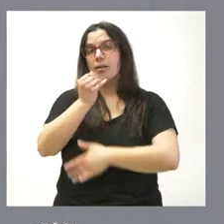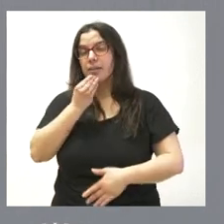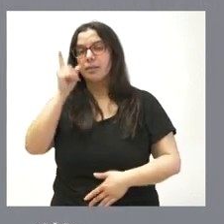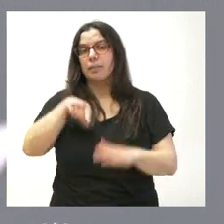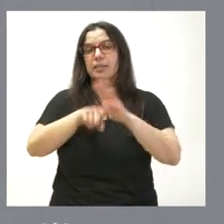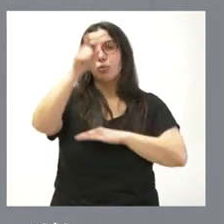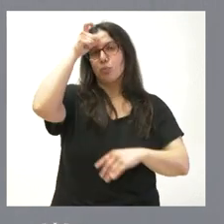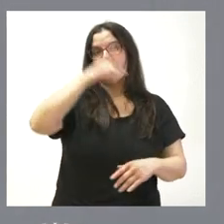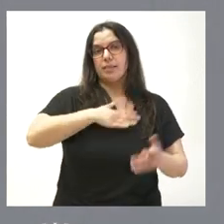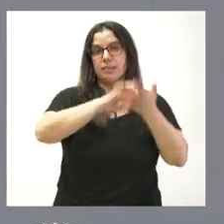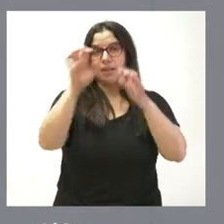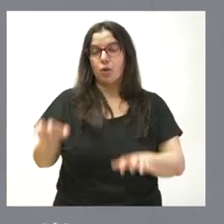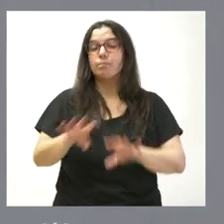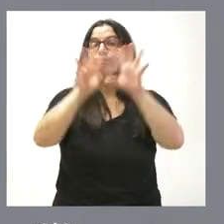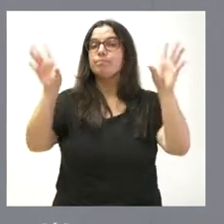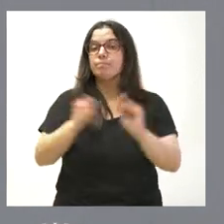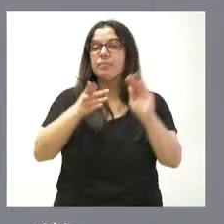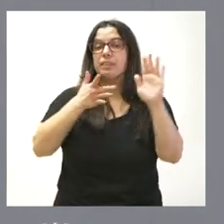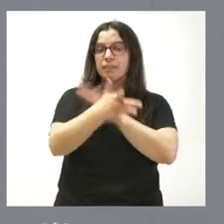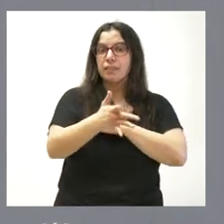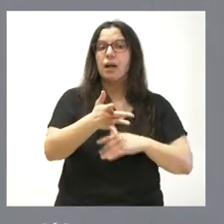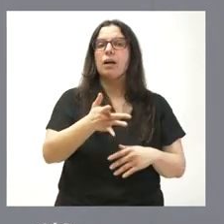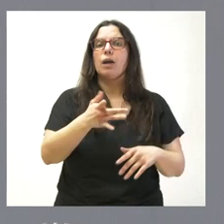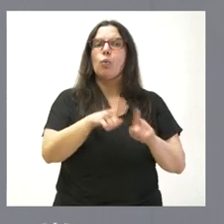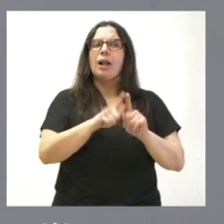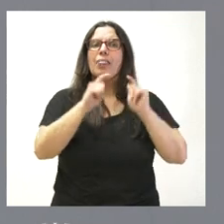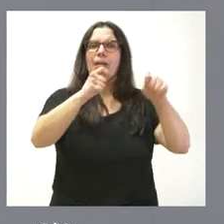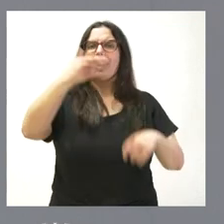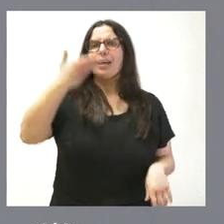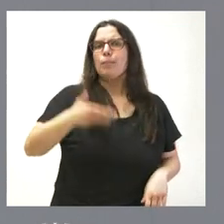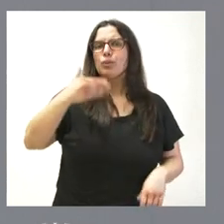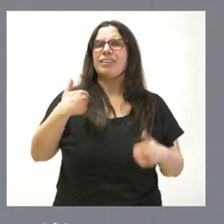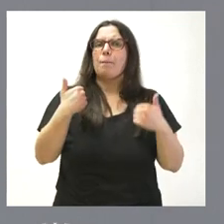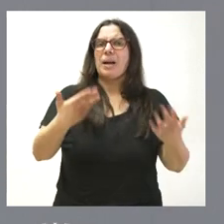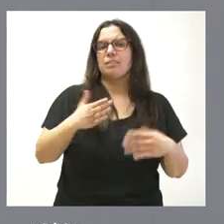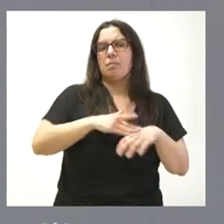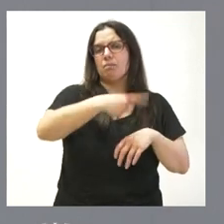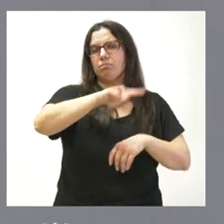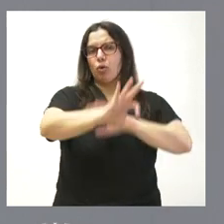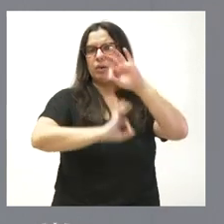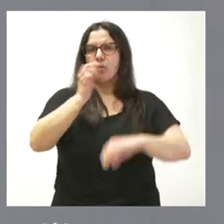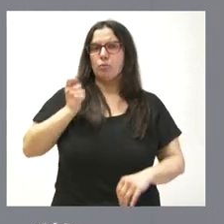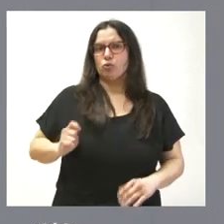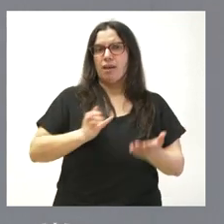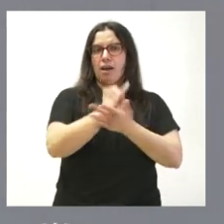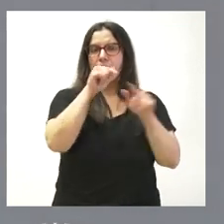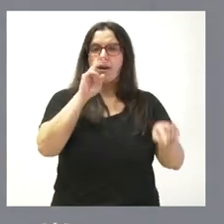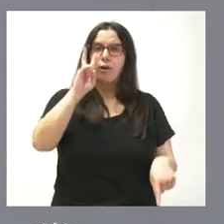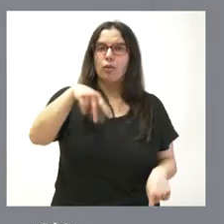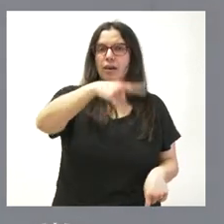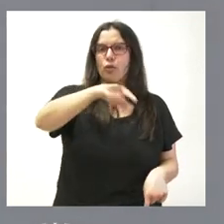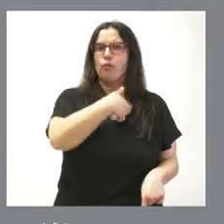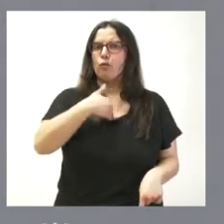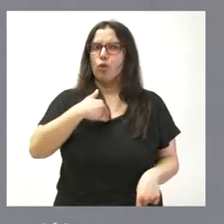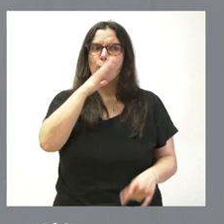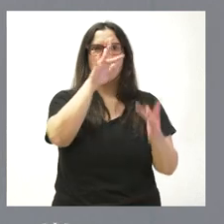Castilla y León con esto lo que hacemos Es todavía dar más importancia a las organizaciones profesionales agrarias reconocer su papel de